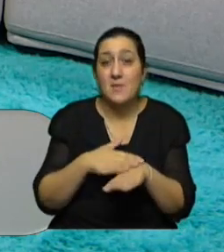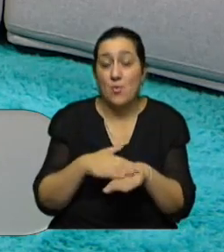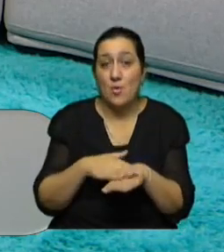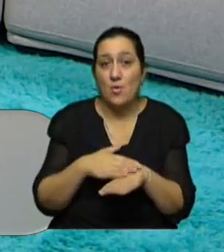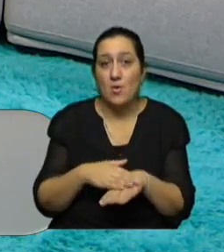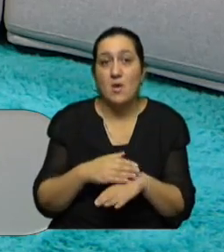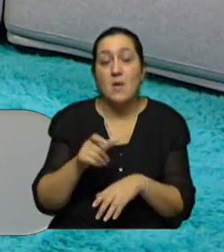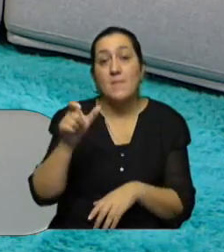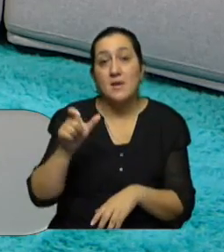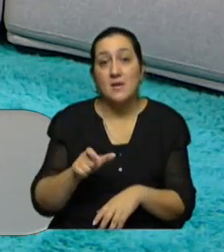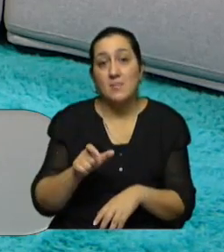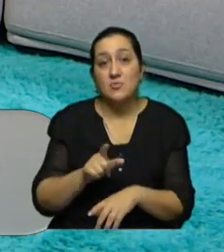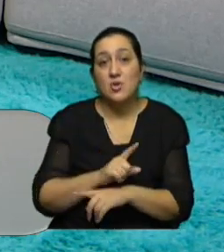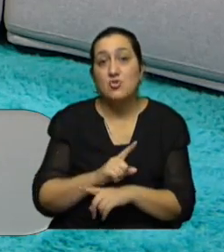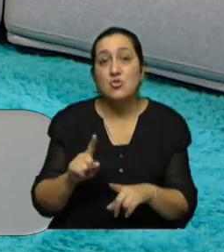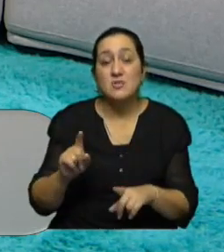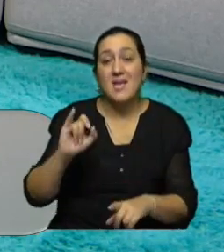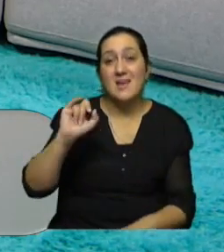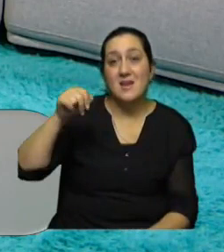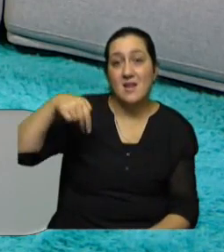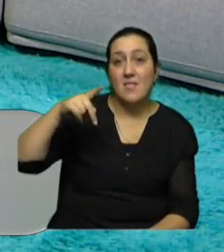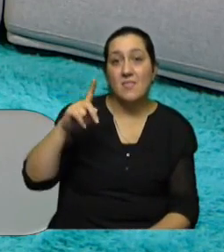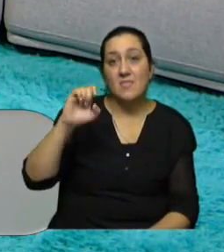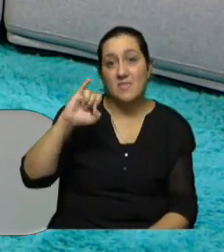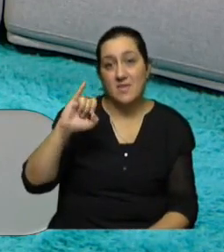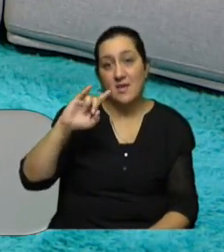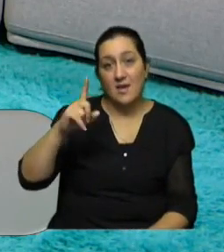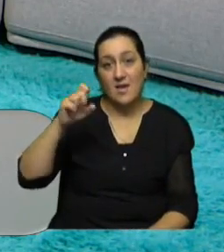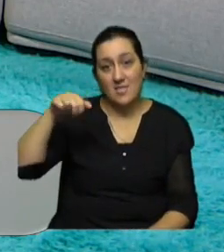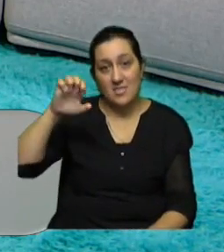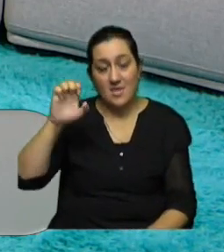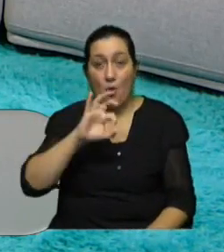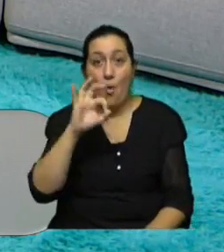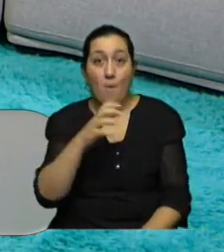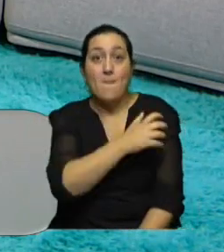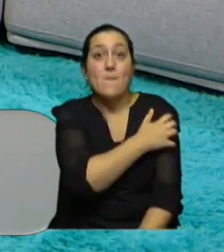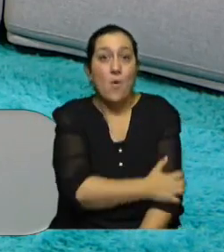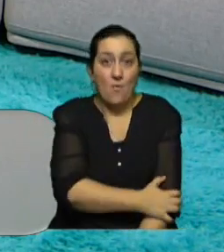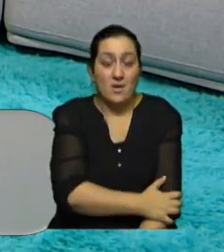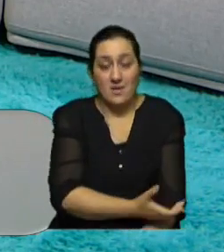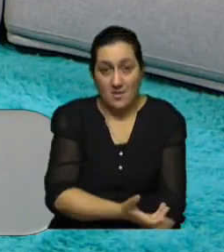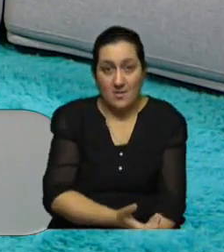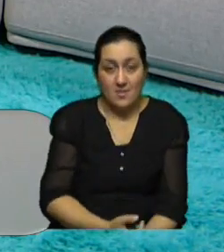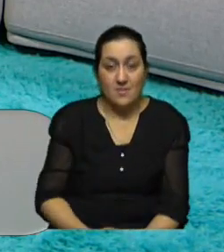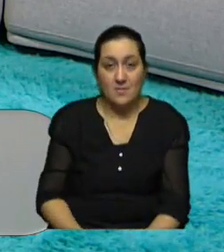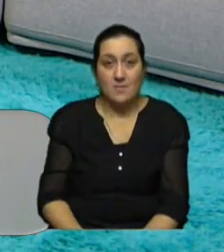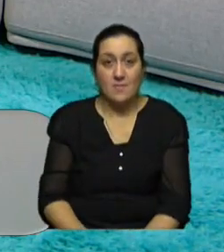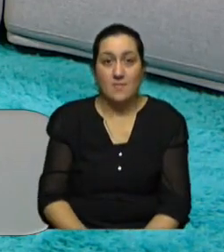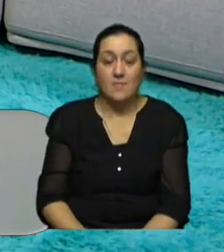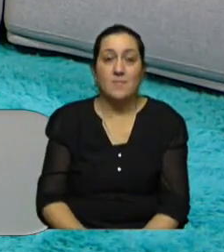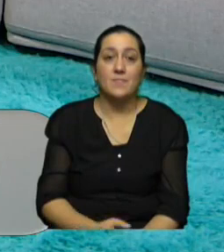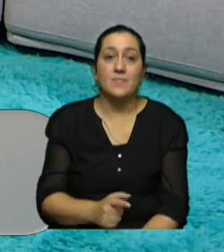para que la persona no sea considerada pobre. Esas canastas y esas metodologías también siguen